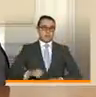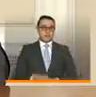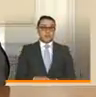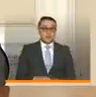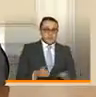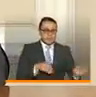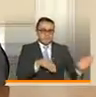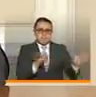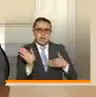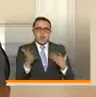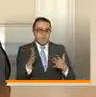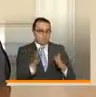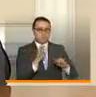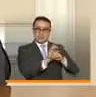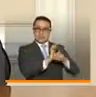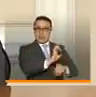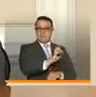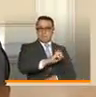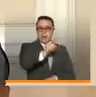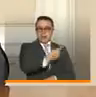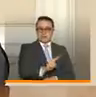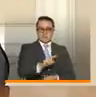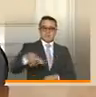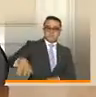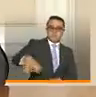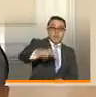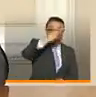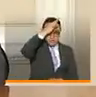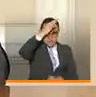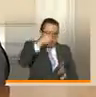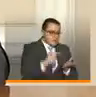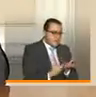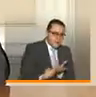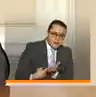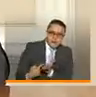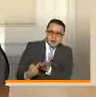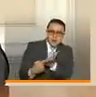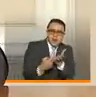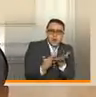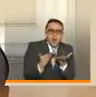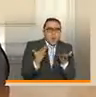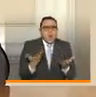trabajará con las EPS e IPS para definir cómo será